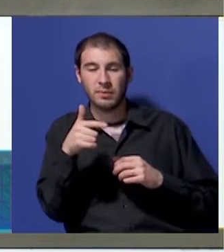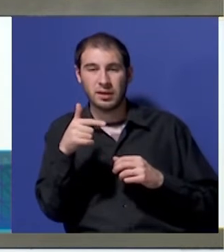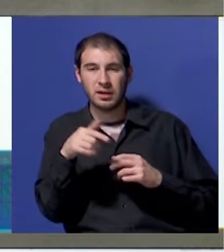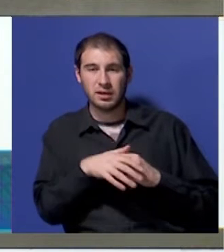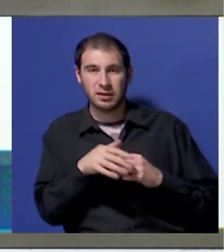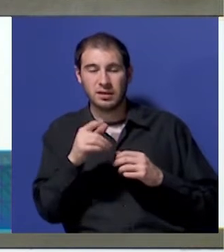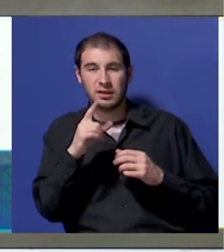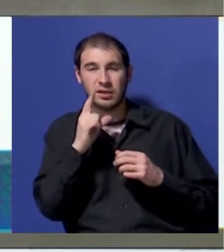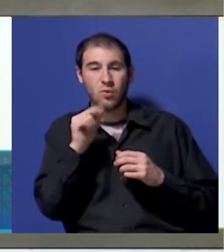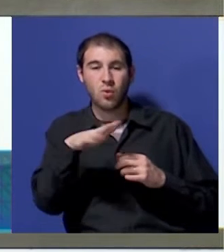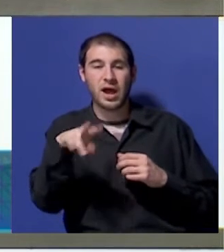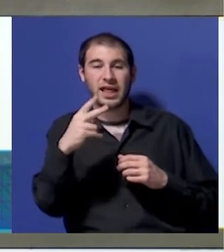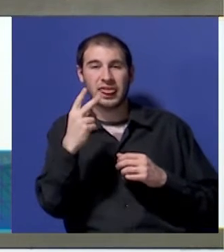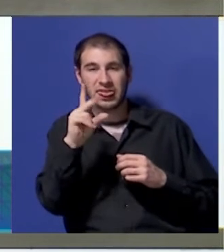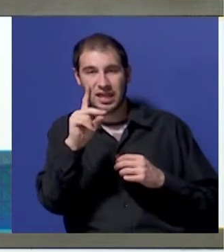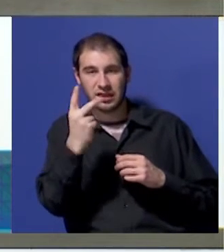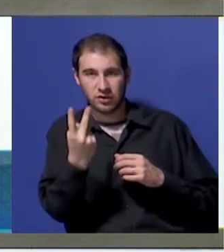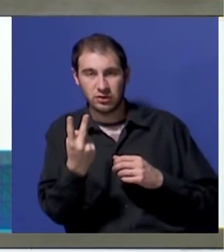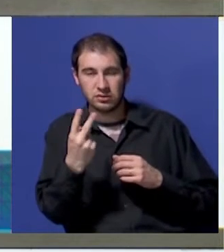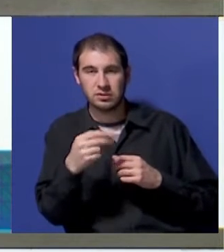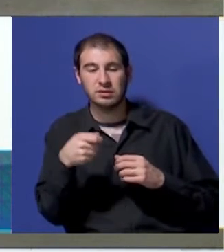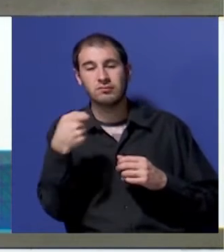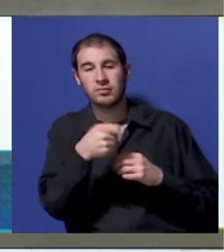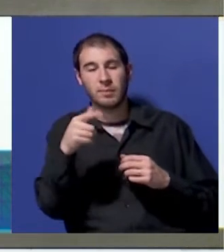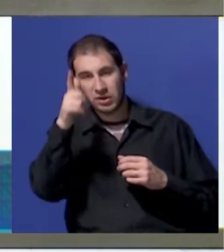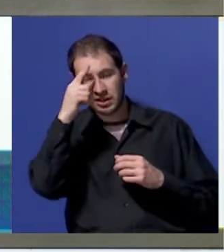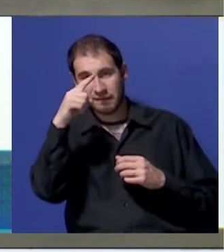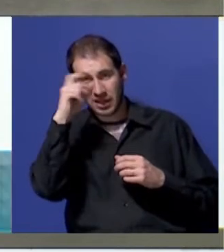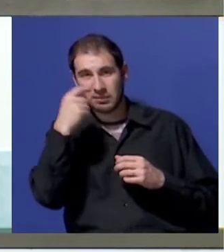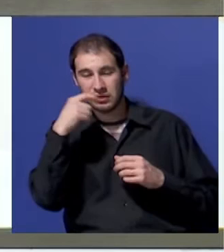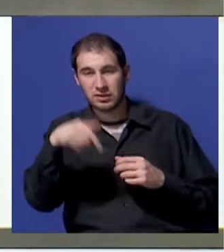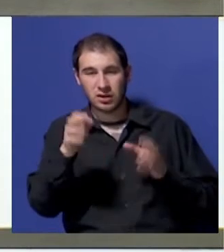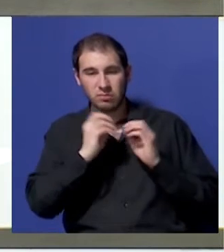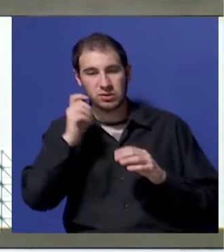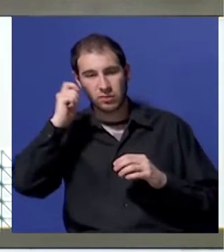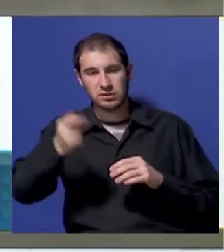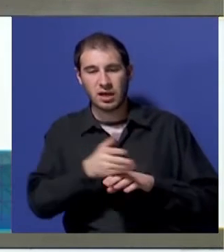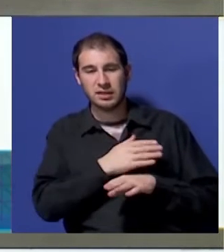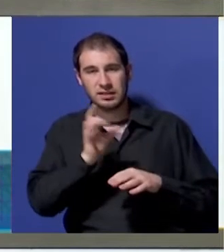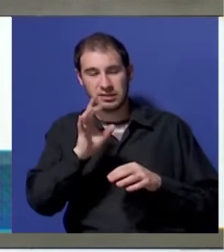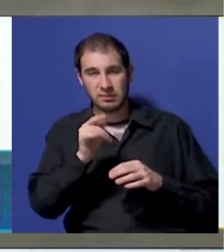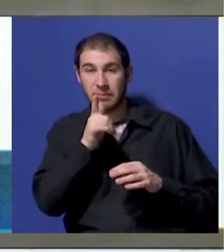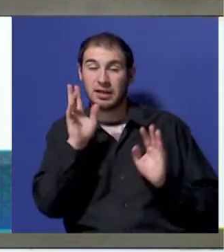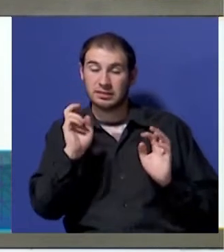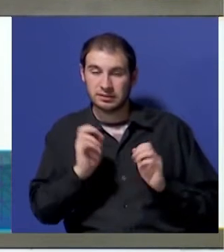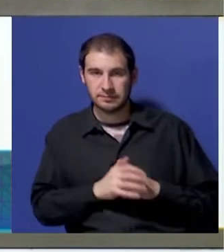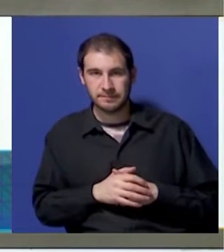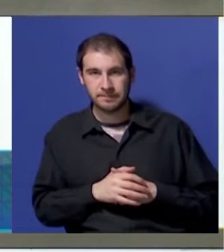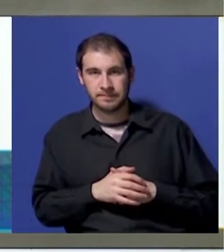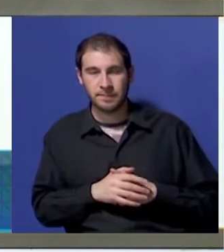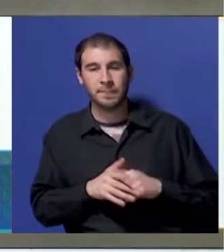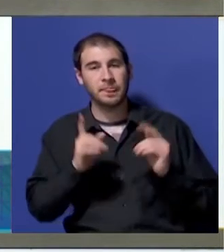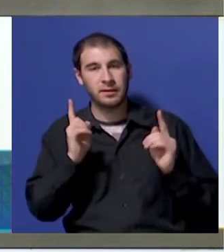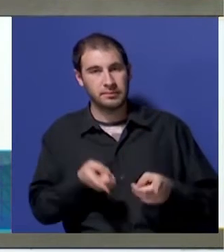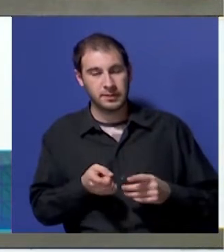lo que fue el D2, sobre los crímenes de la Policía Federal en Mendoza, que se va a iniciar el juicio antes de fin de año, supuestamente. Y